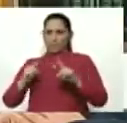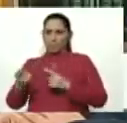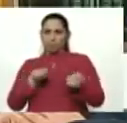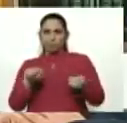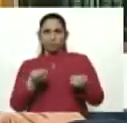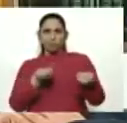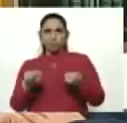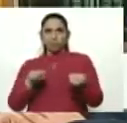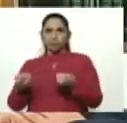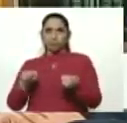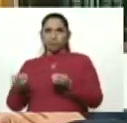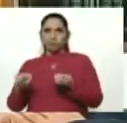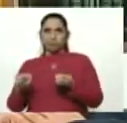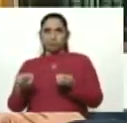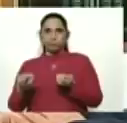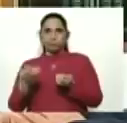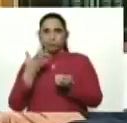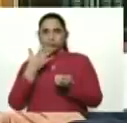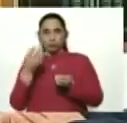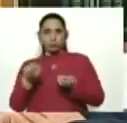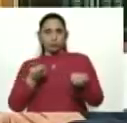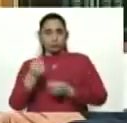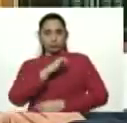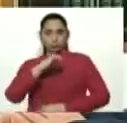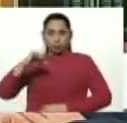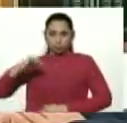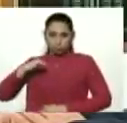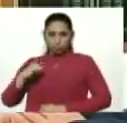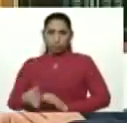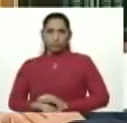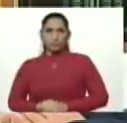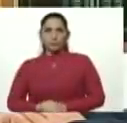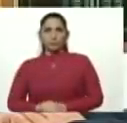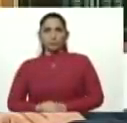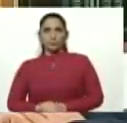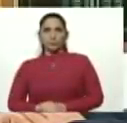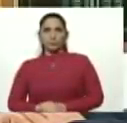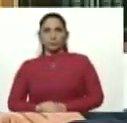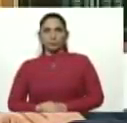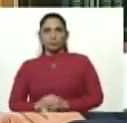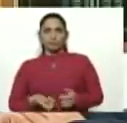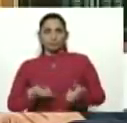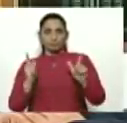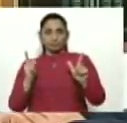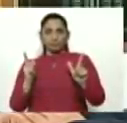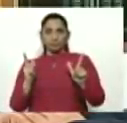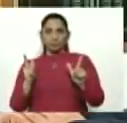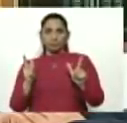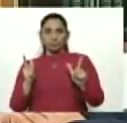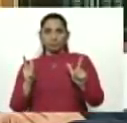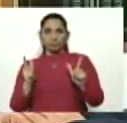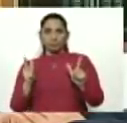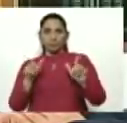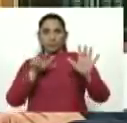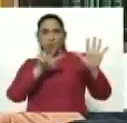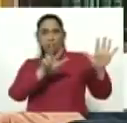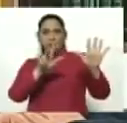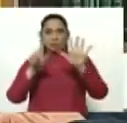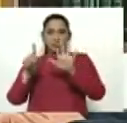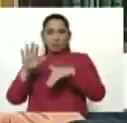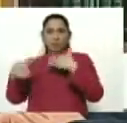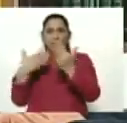servicios. A nivel de los servicios personalizados, se activaron entre el 86